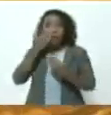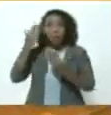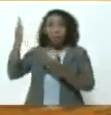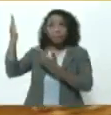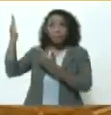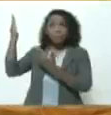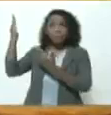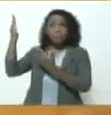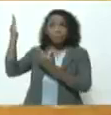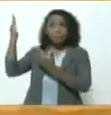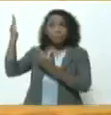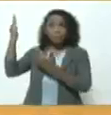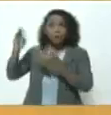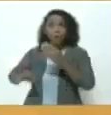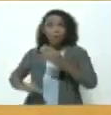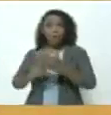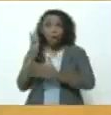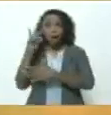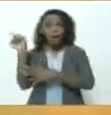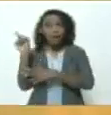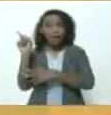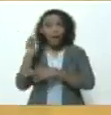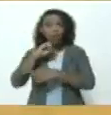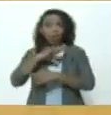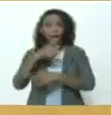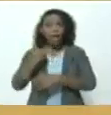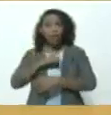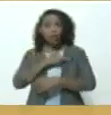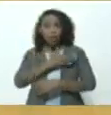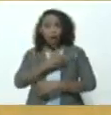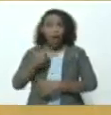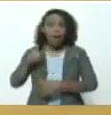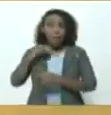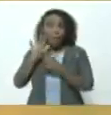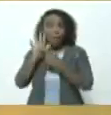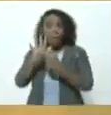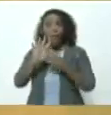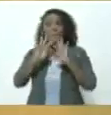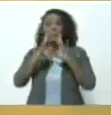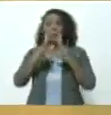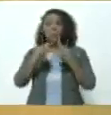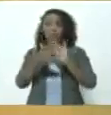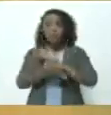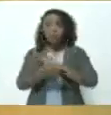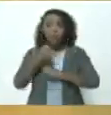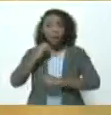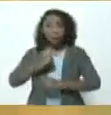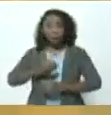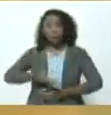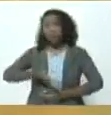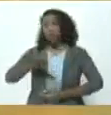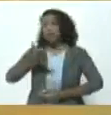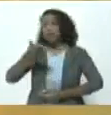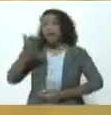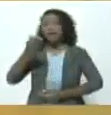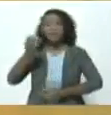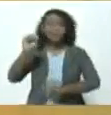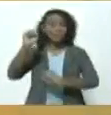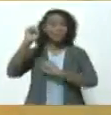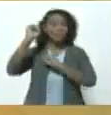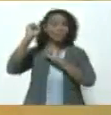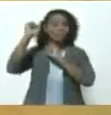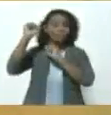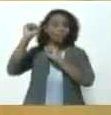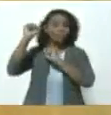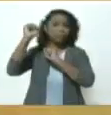enorme, importante, fundamental. Pero esta es la historia que queríamos contar, en su aspecto glorioso, heroico,